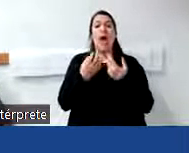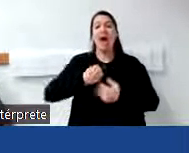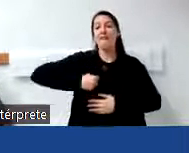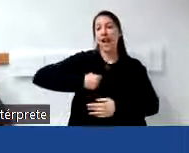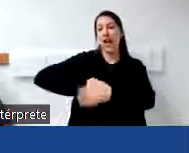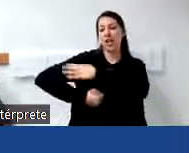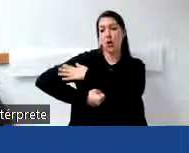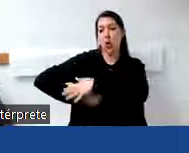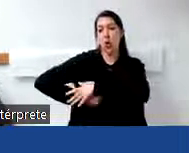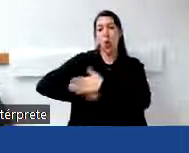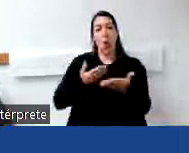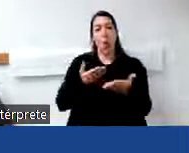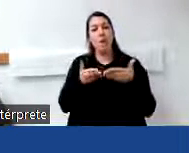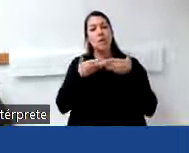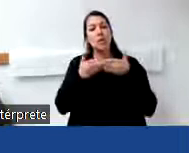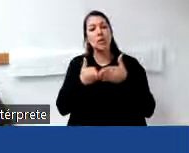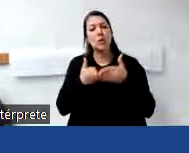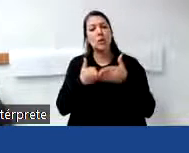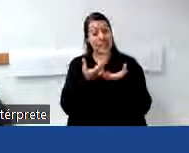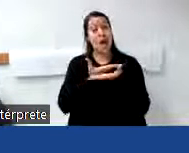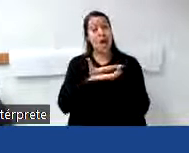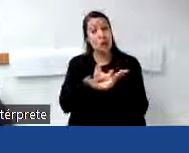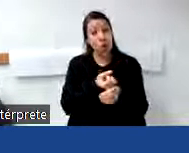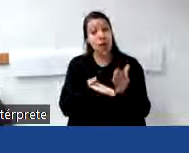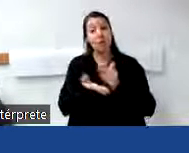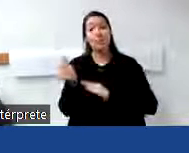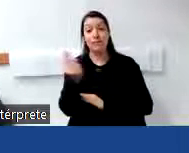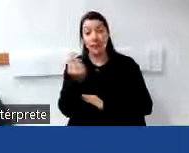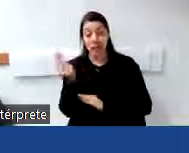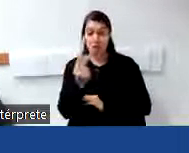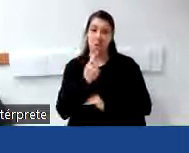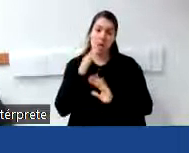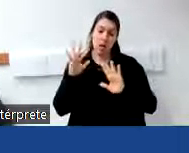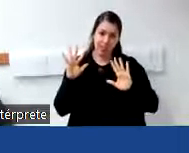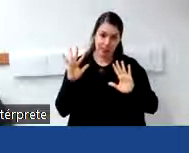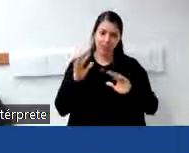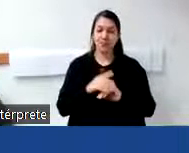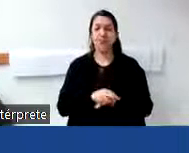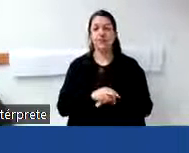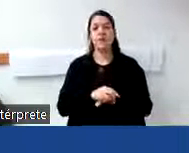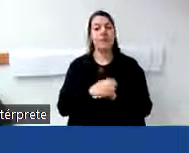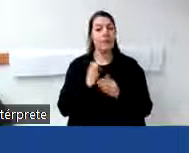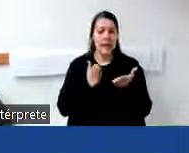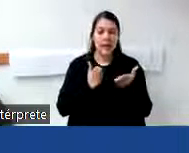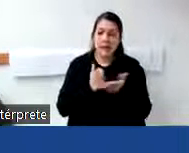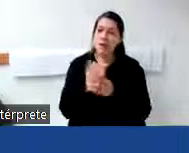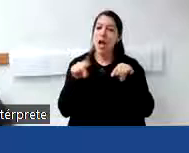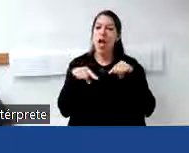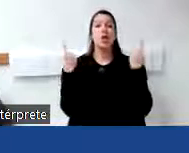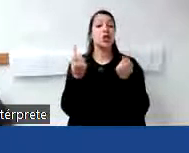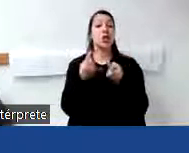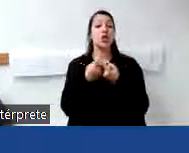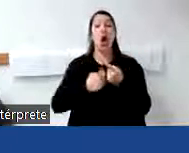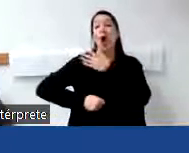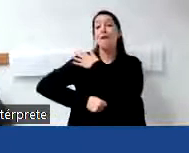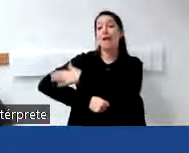O preguntar si necesita ayuda para llegar al baño, ¿tá? Por ejemplo, siempre nosotros vamos a ofrecer nuestro brazo para